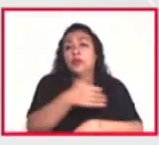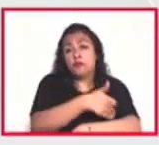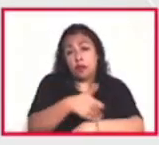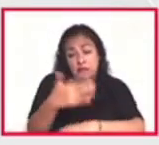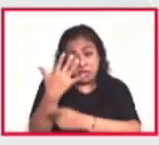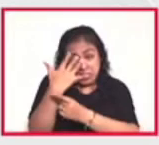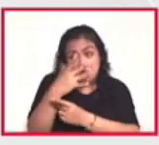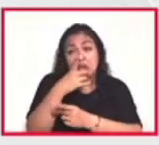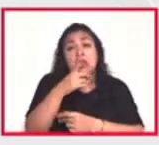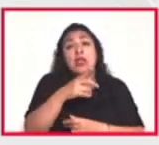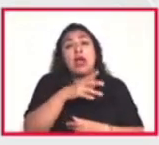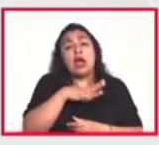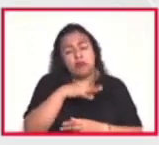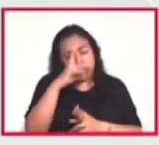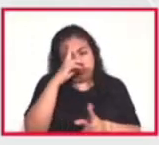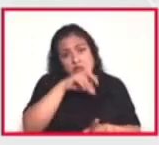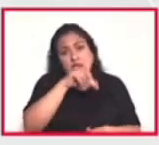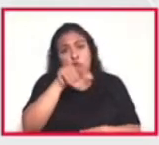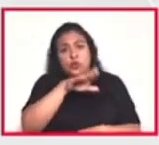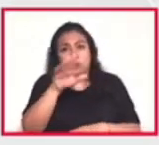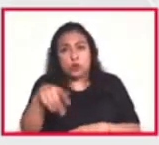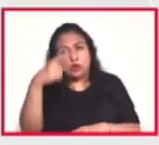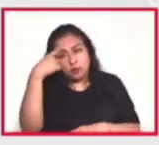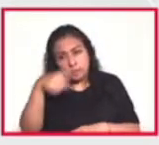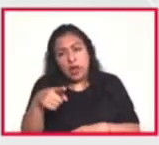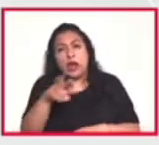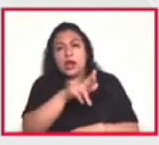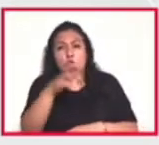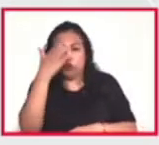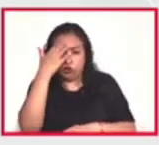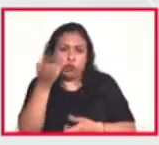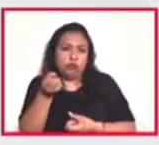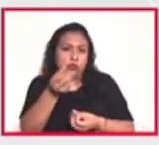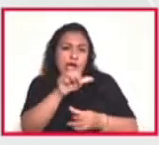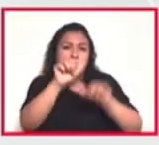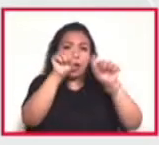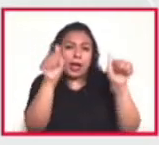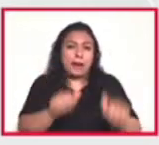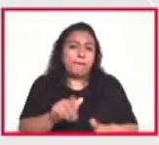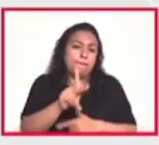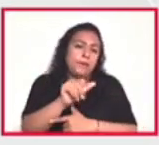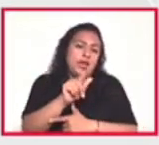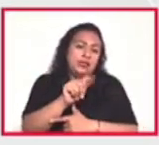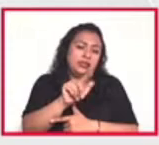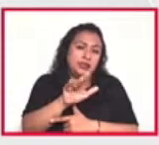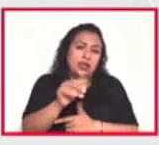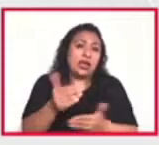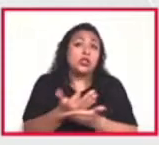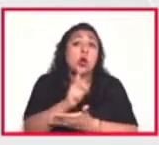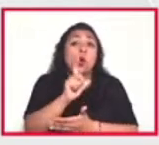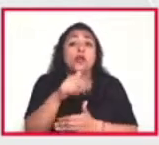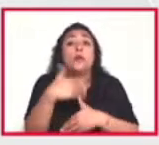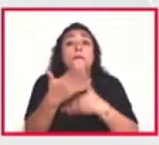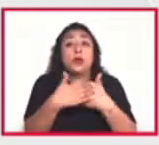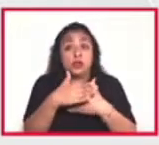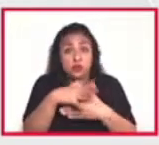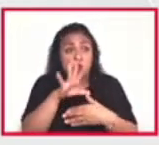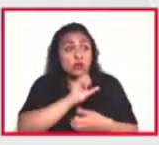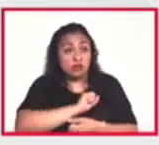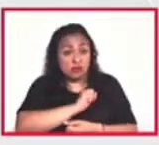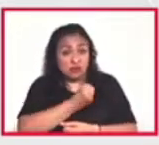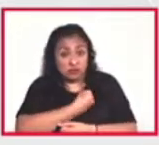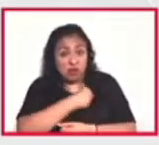homenaje póstumo para reconocer sus aportes, su trayectoria a la plástica nacional, cuando las circunstancias sanitarias lo permitan. De hecho, hace